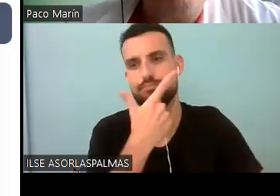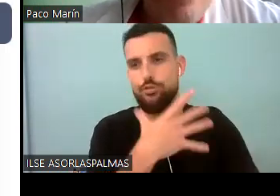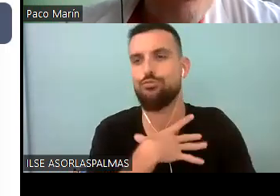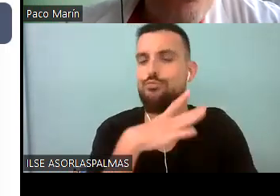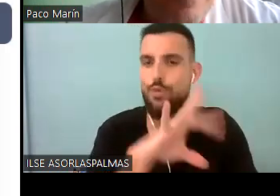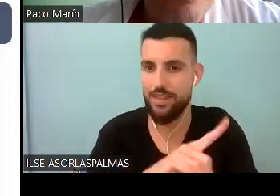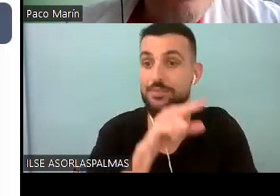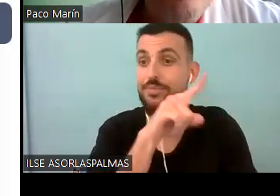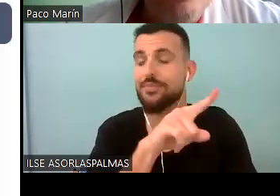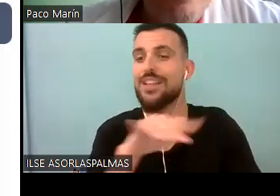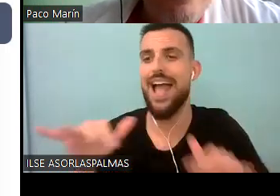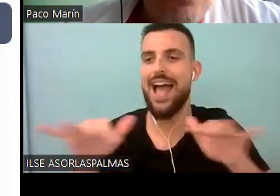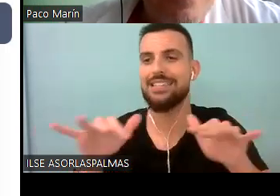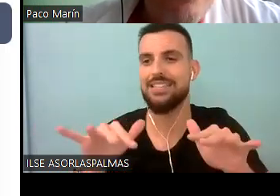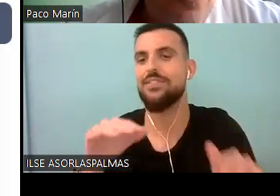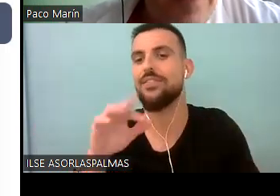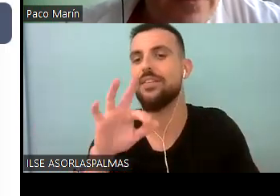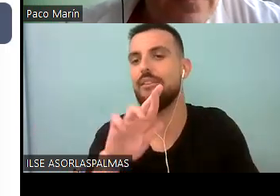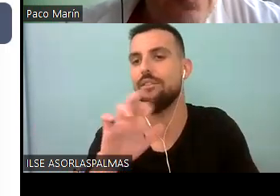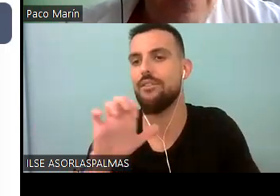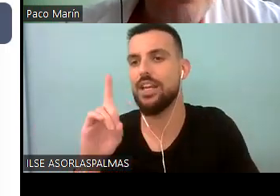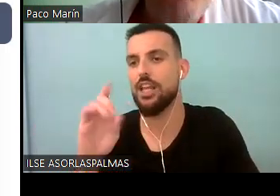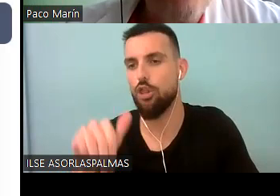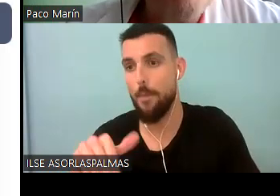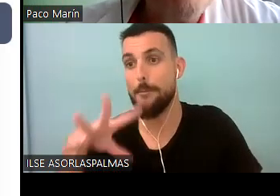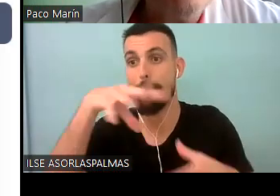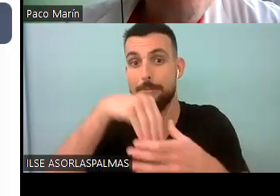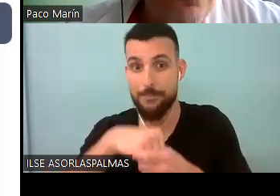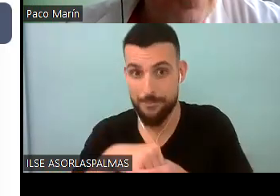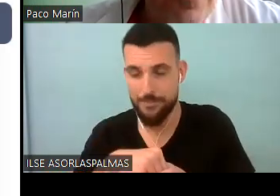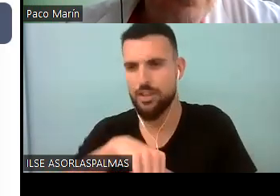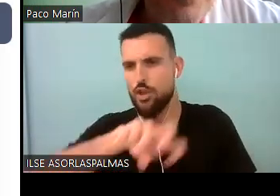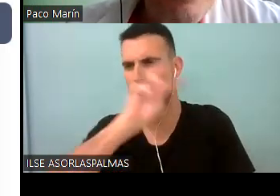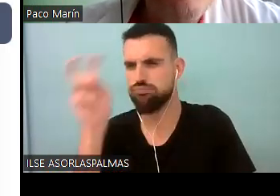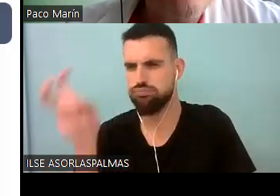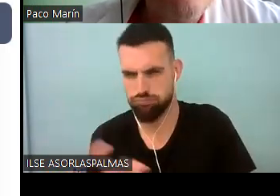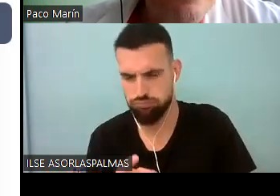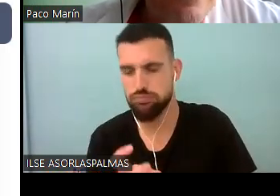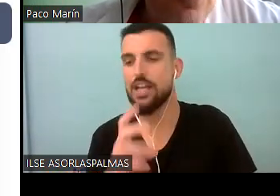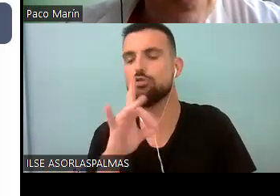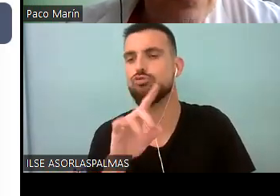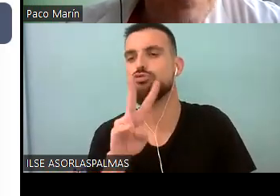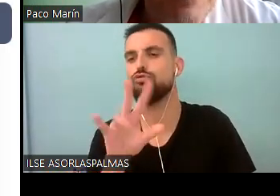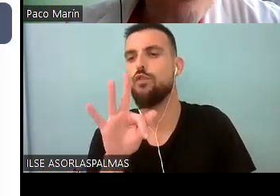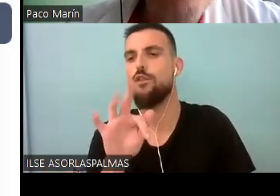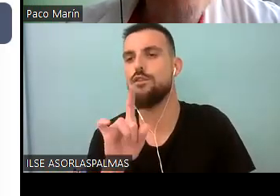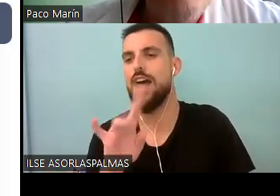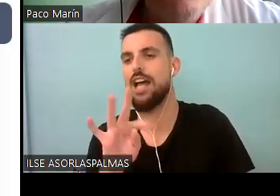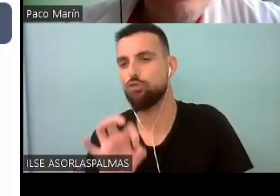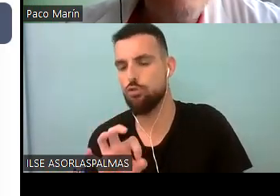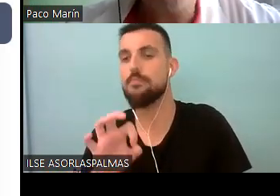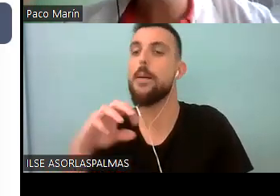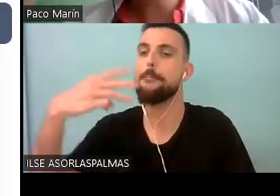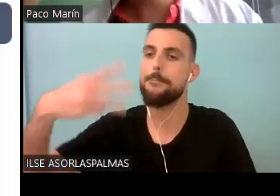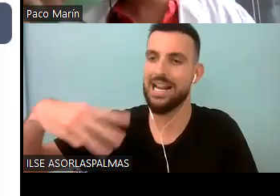Freedom en cápsulas contiene sulfato de glucosamina, sulfato de condroitina, gluconato de magnesio,